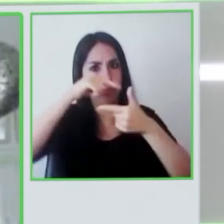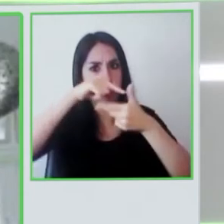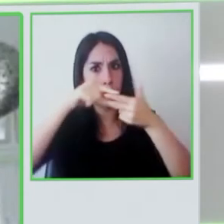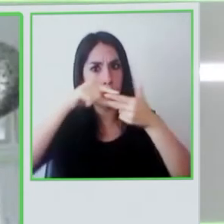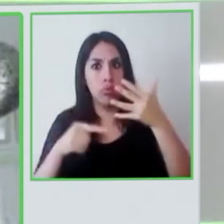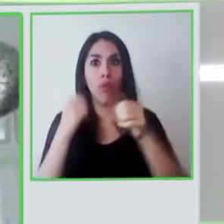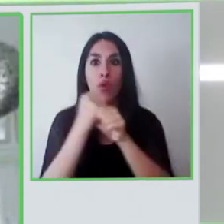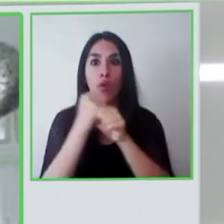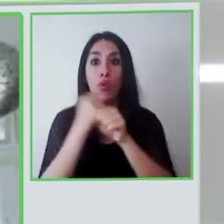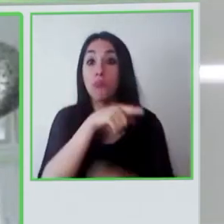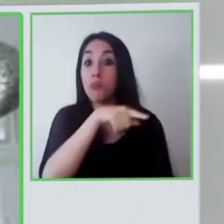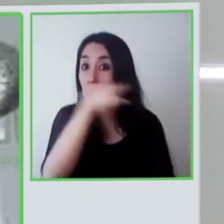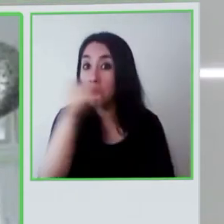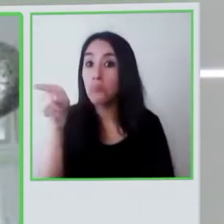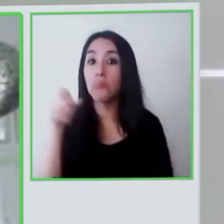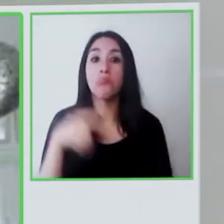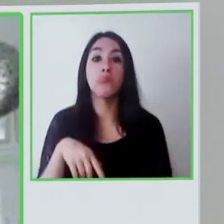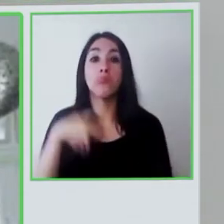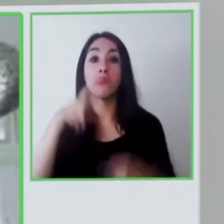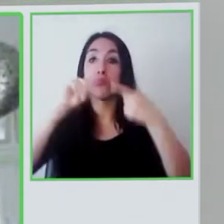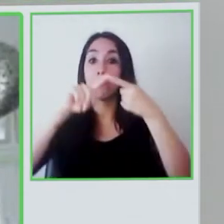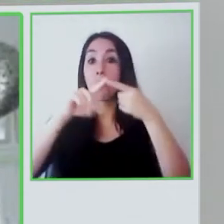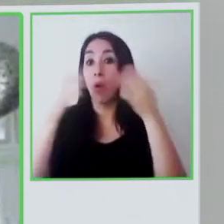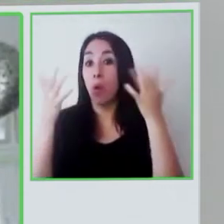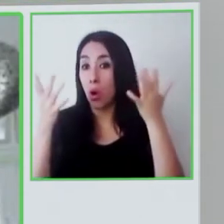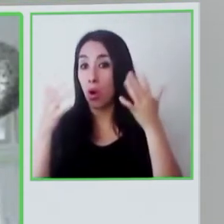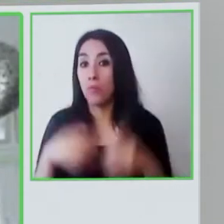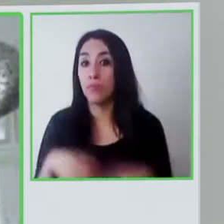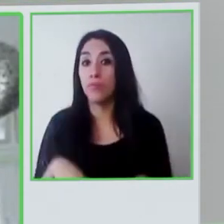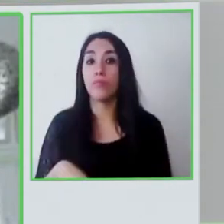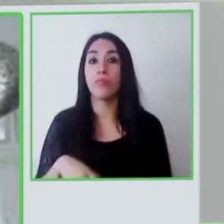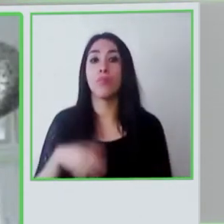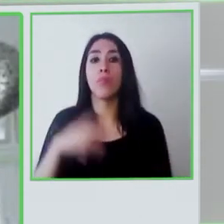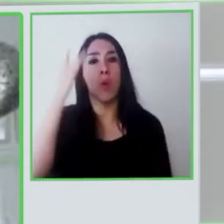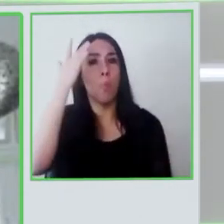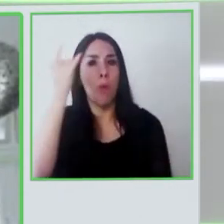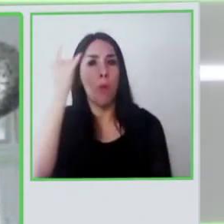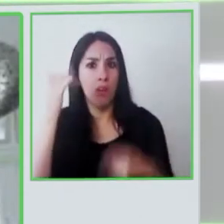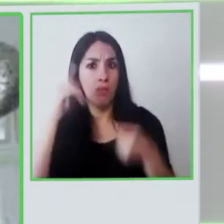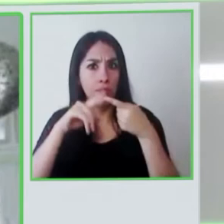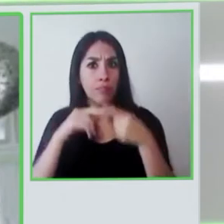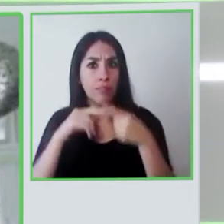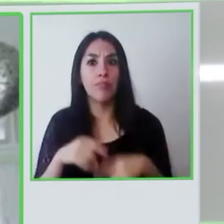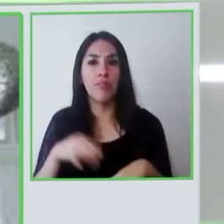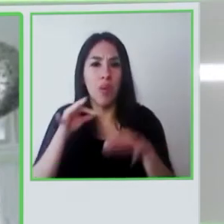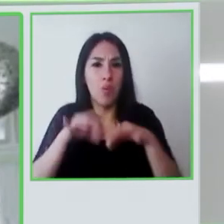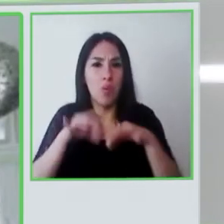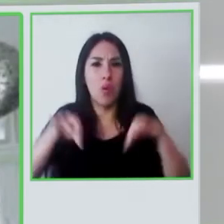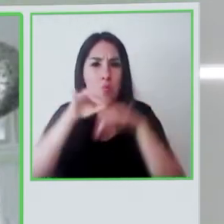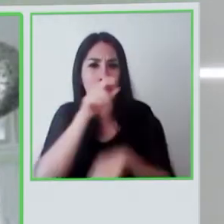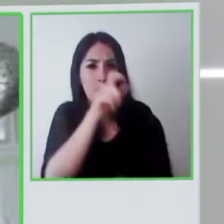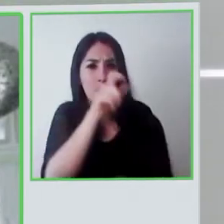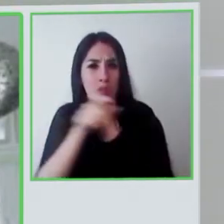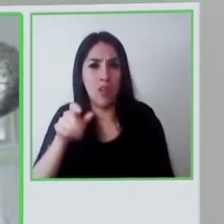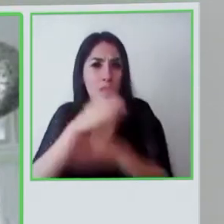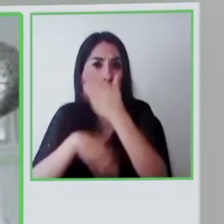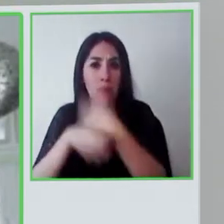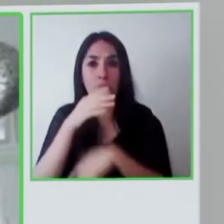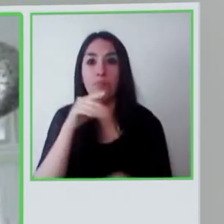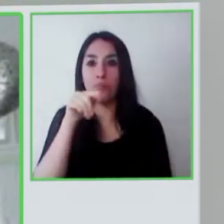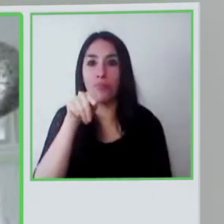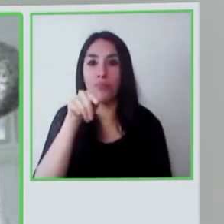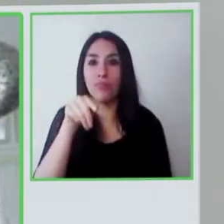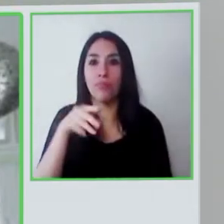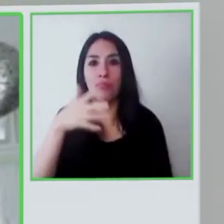articular las razones del por qué es tan importante aprender directamente de los empleados y de los valores de los grupos y quiero